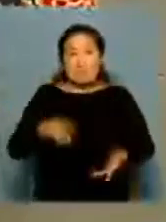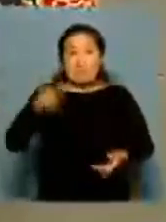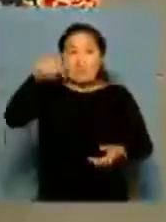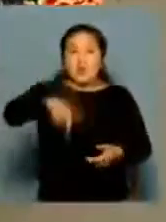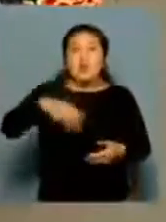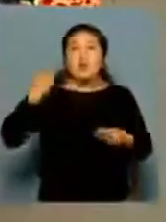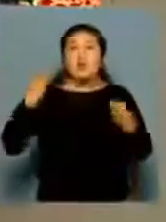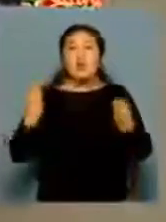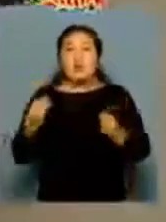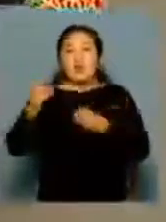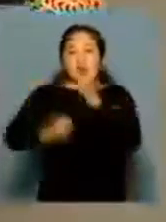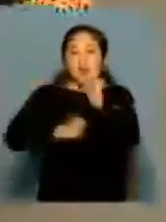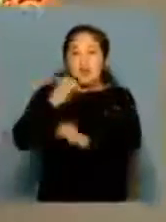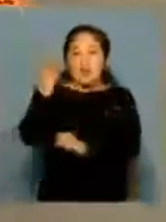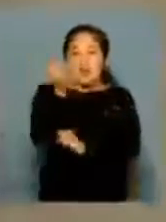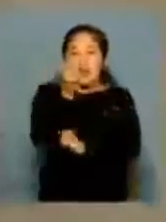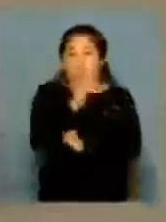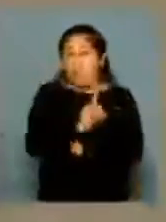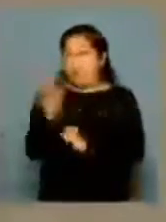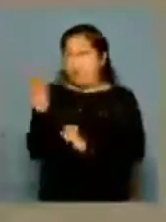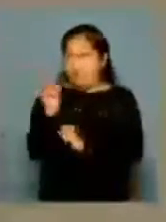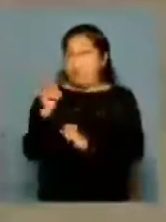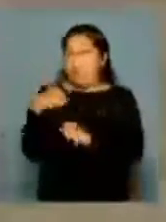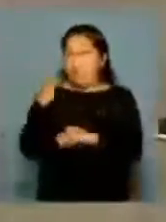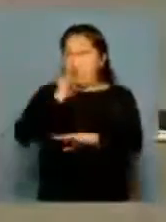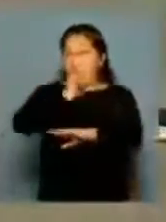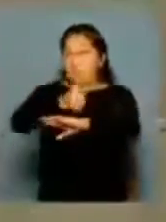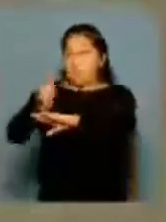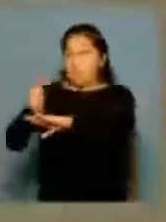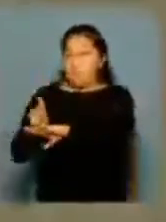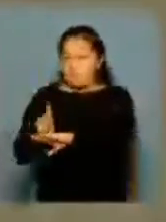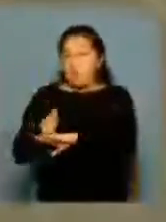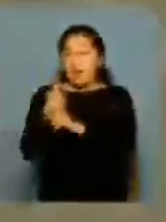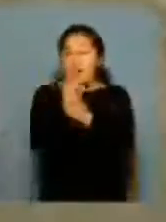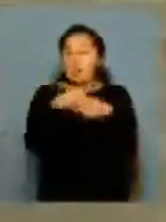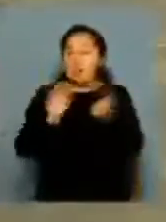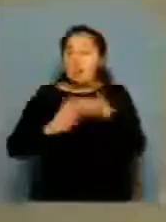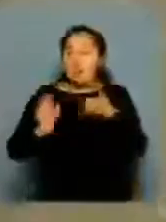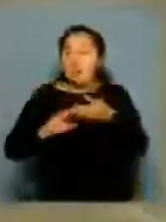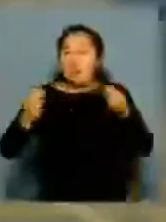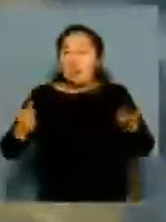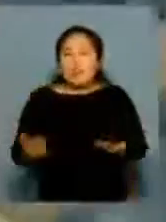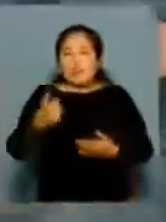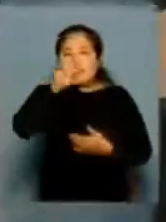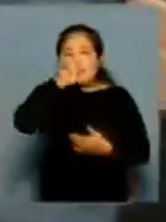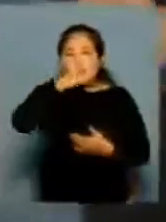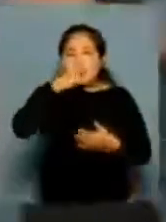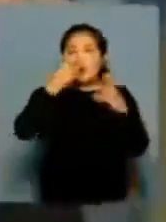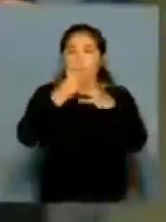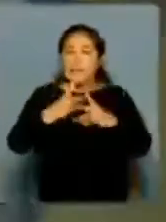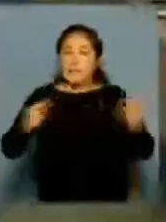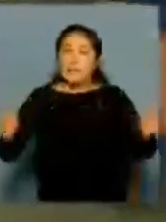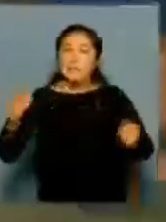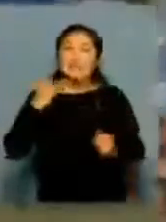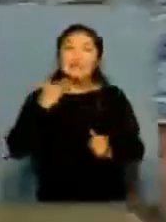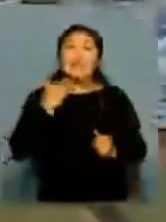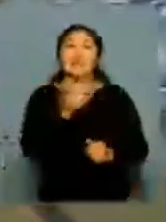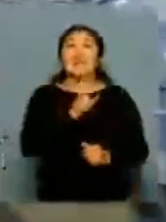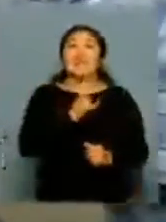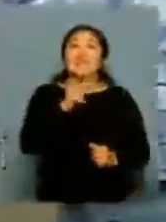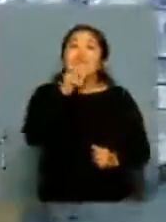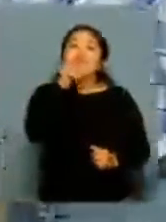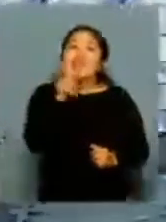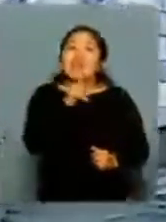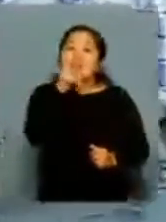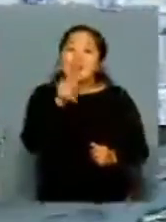hoy, como decías vos, hasta el sábado vamos a estar acá en el rectorado. Y la novedad es que el domingo cierra la Feria del Libro en Tilcara.